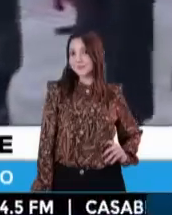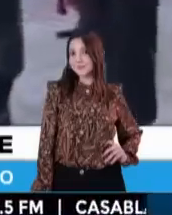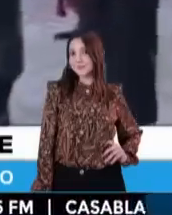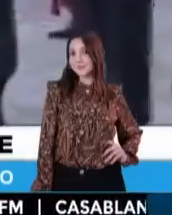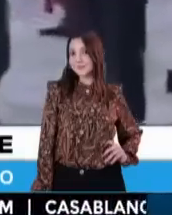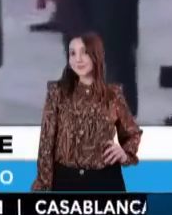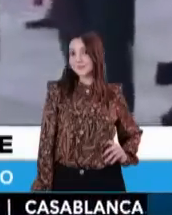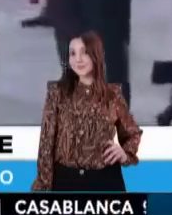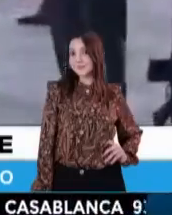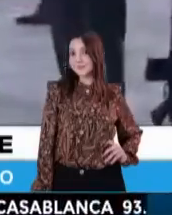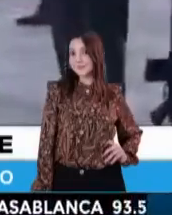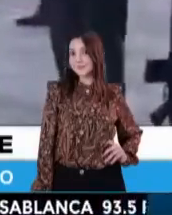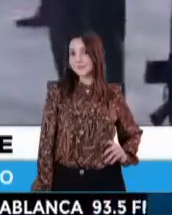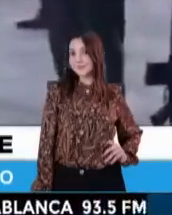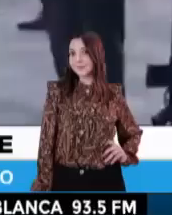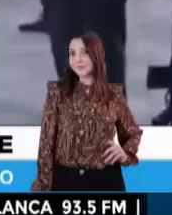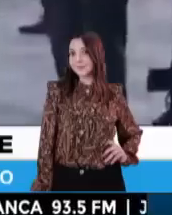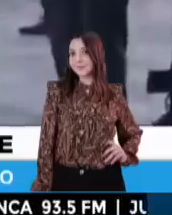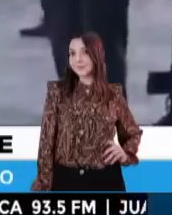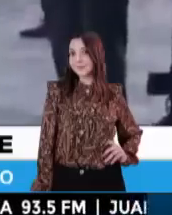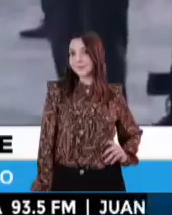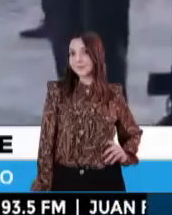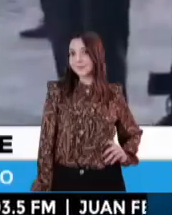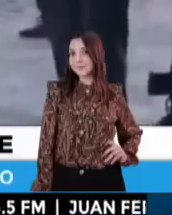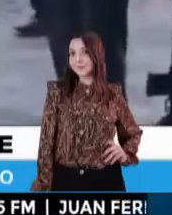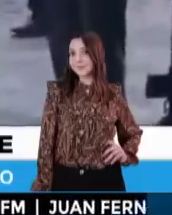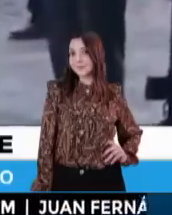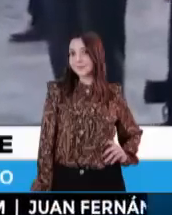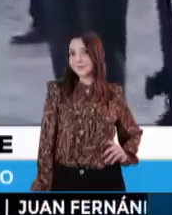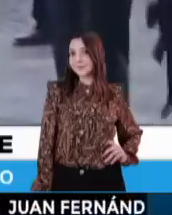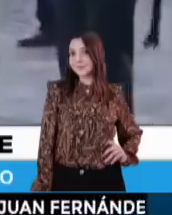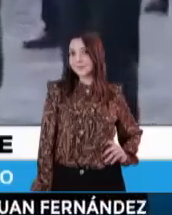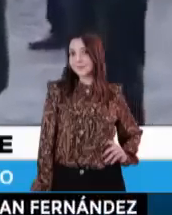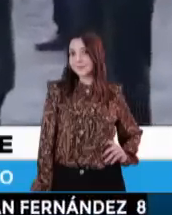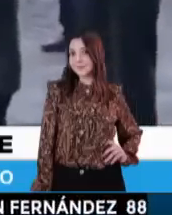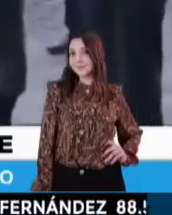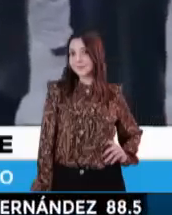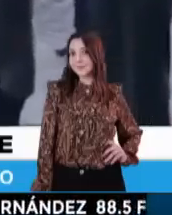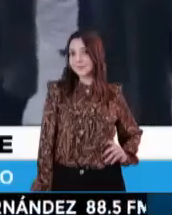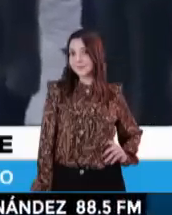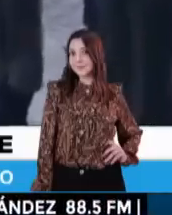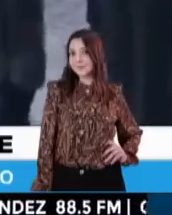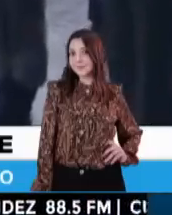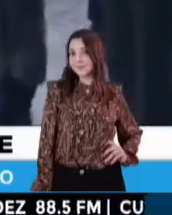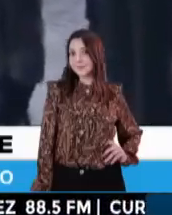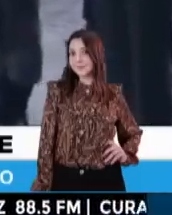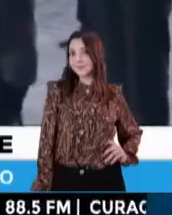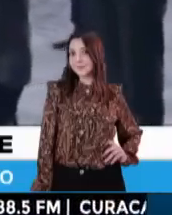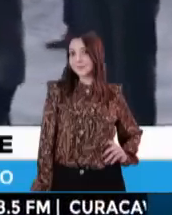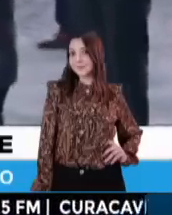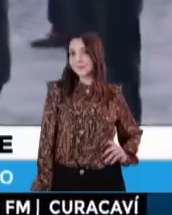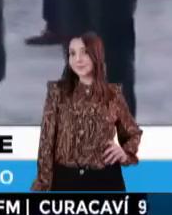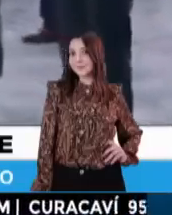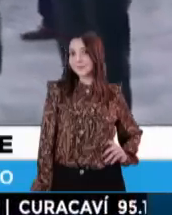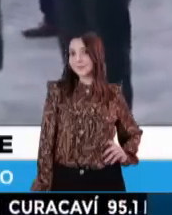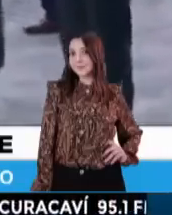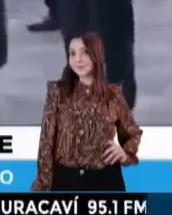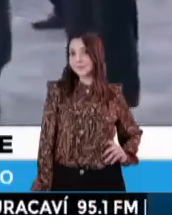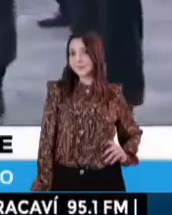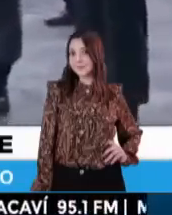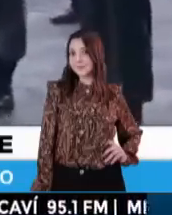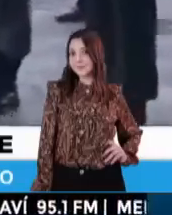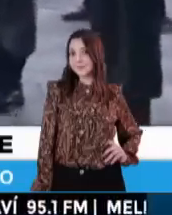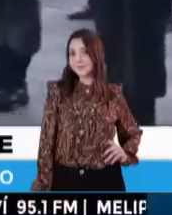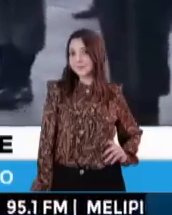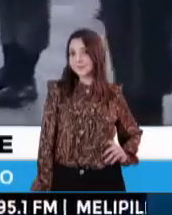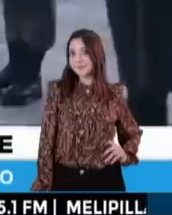nacional de ciberseguridad para el próximo año, el 2023, y así tener una mejor respuesta ante nuevos intentos de ciberataques.